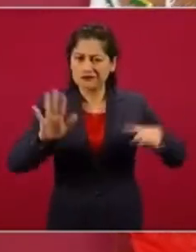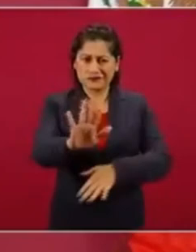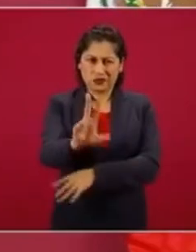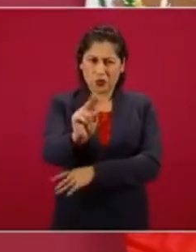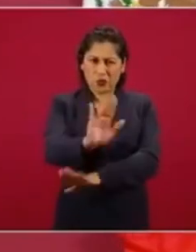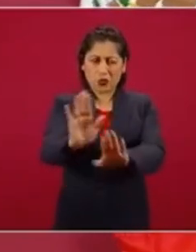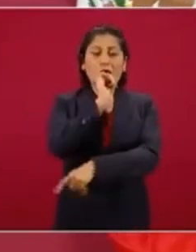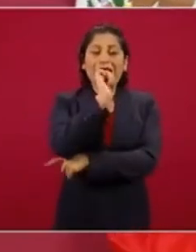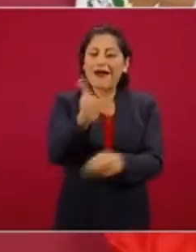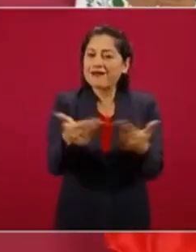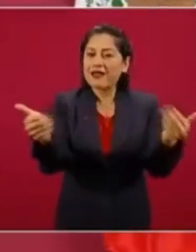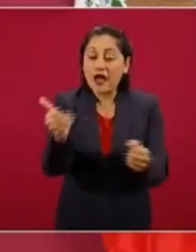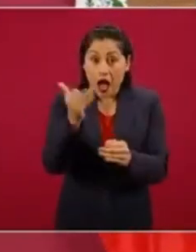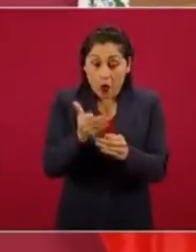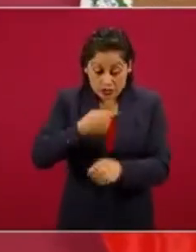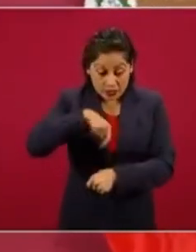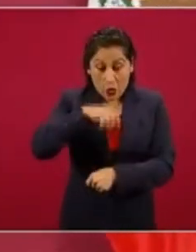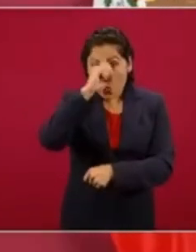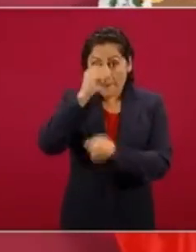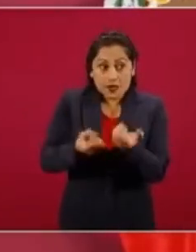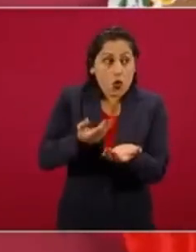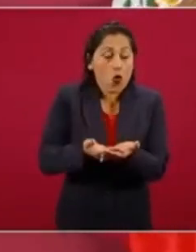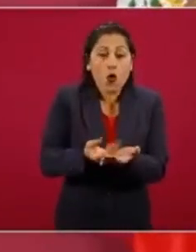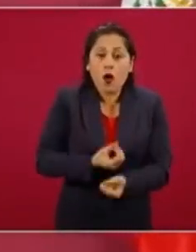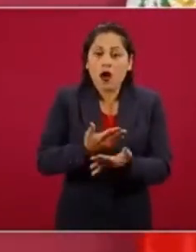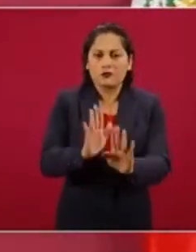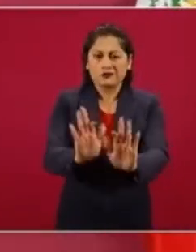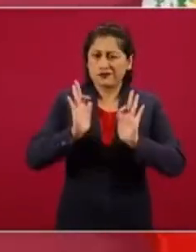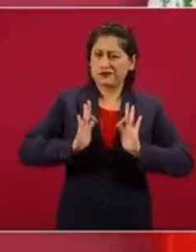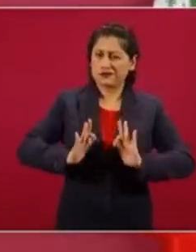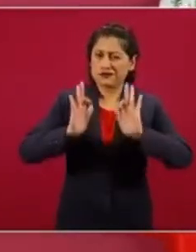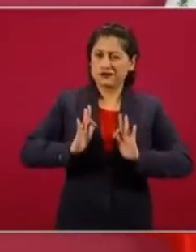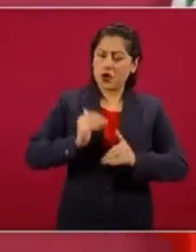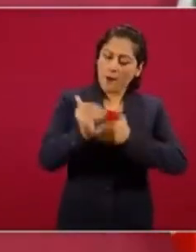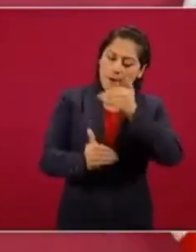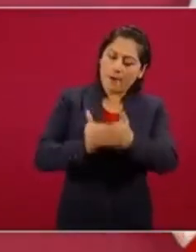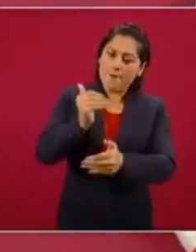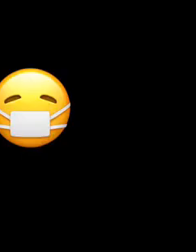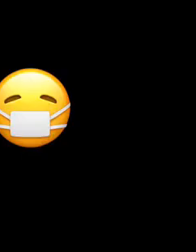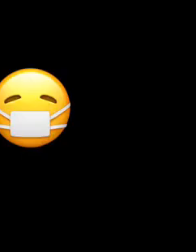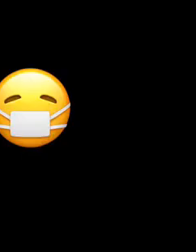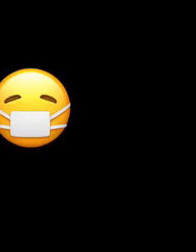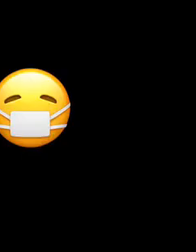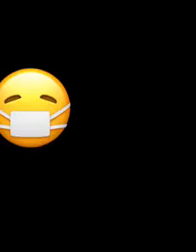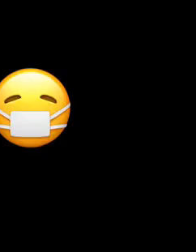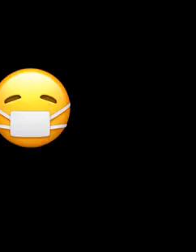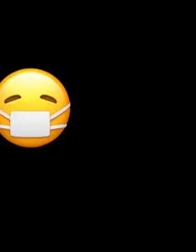ninguna postura. Todo a su tiempo y todo a partir del diálogo y en el marco de la legalidad.